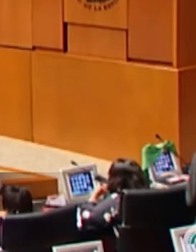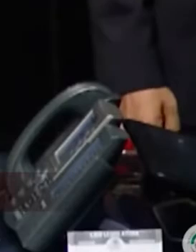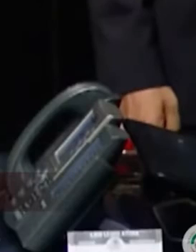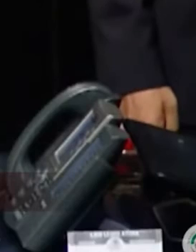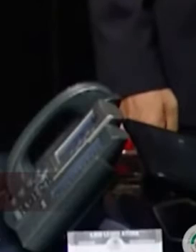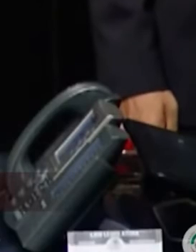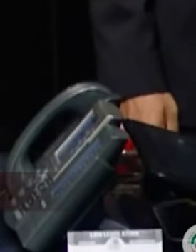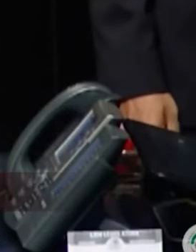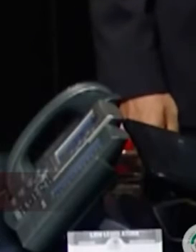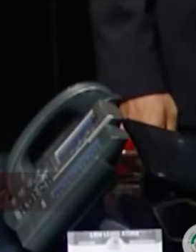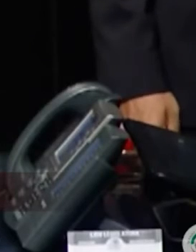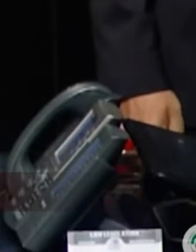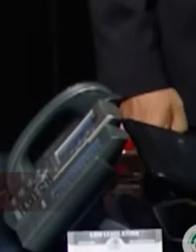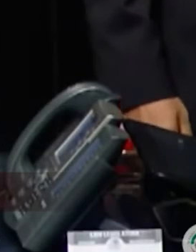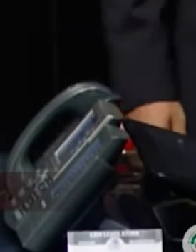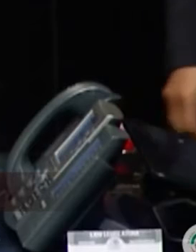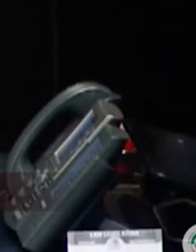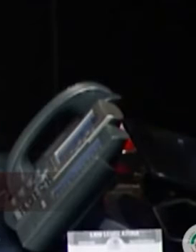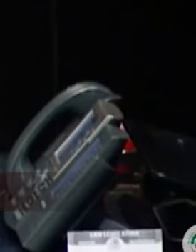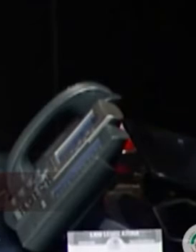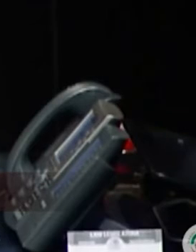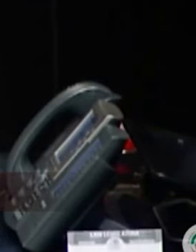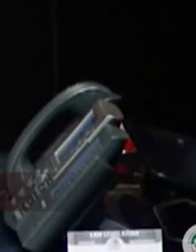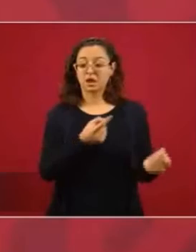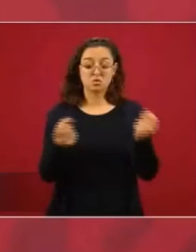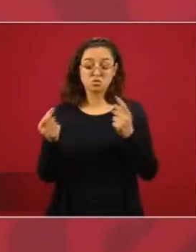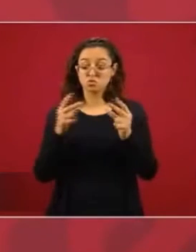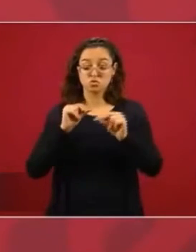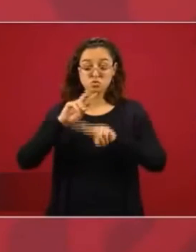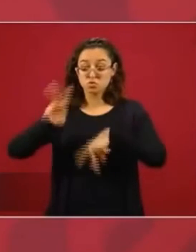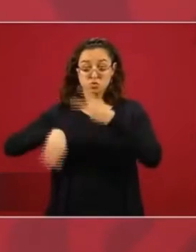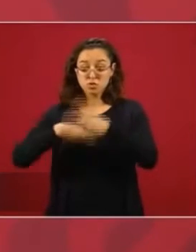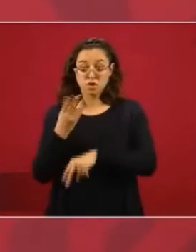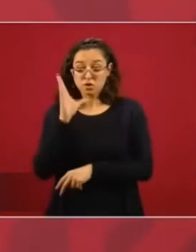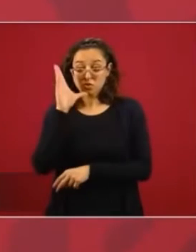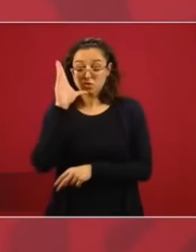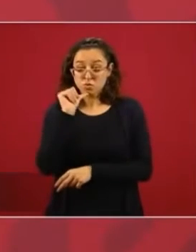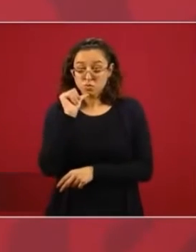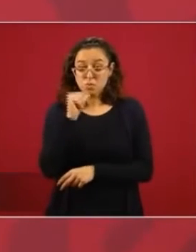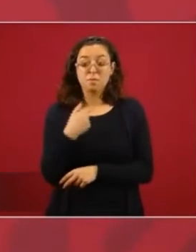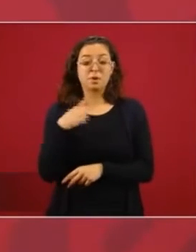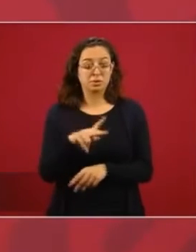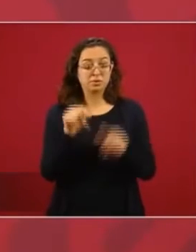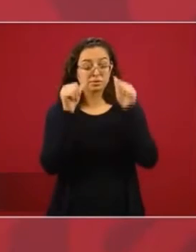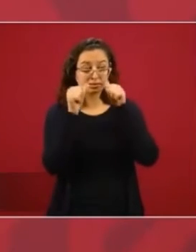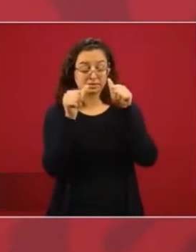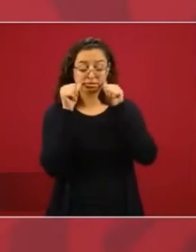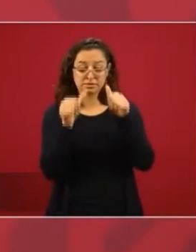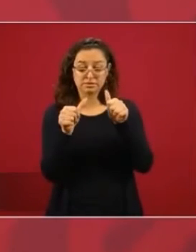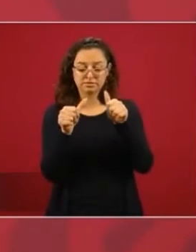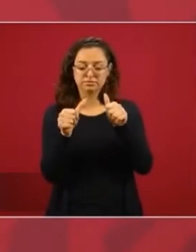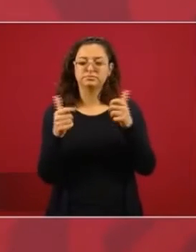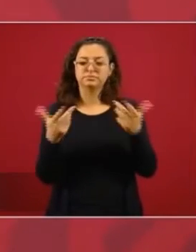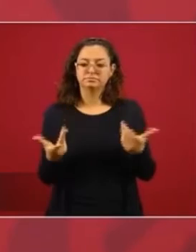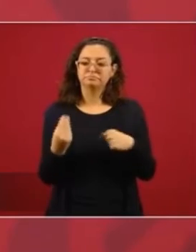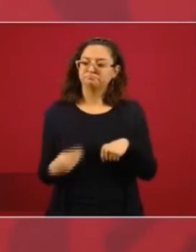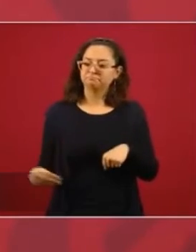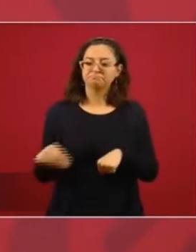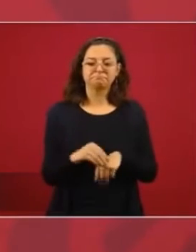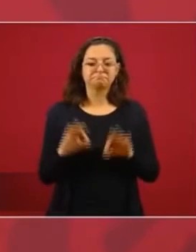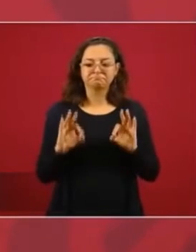llevando a cabo la discusión del tema, el presidente de México, Andrés Manuel López Obrador, defendió la desaparición de 109 fondos y